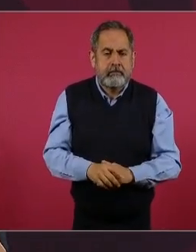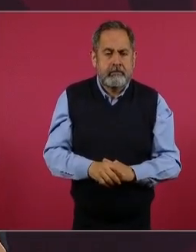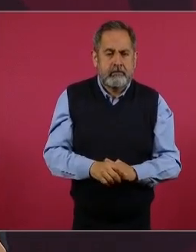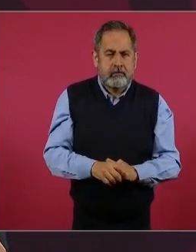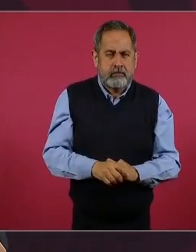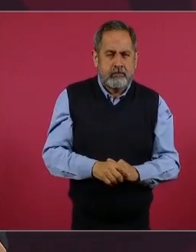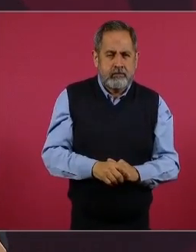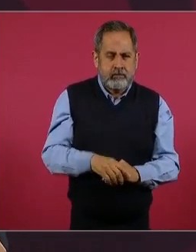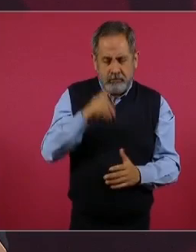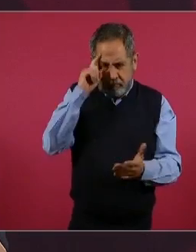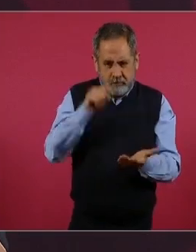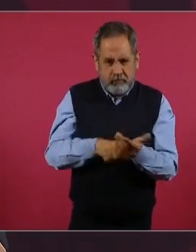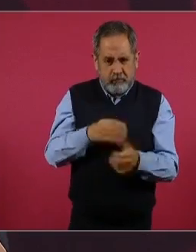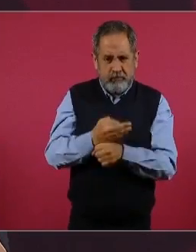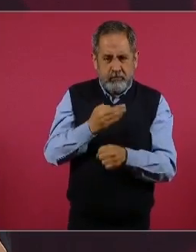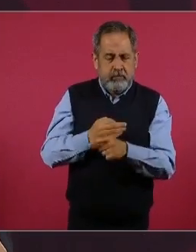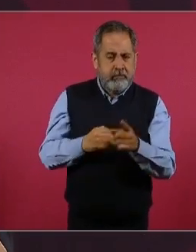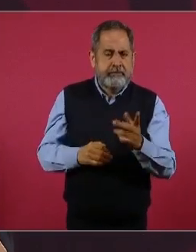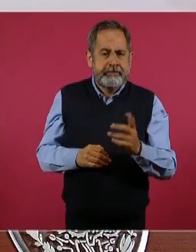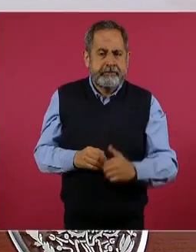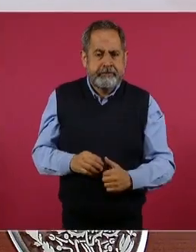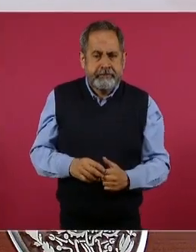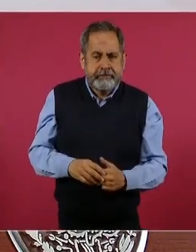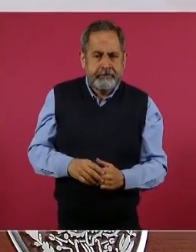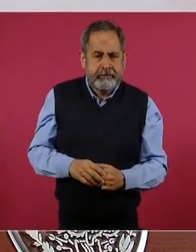un acto